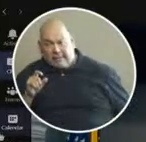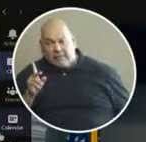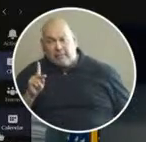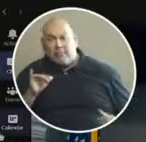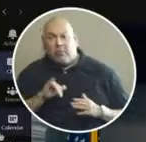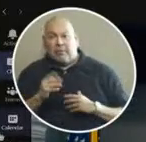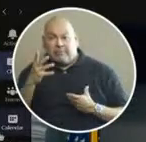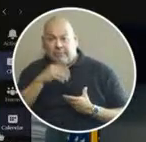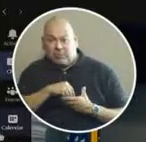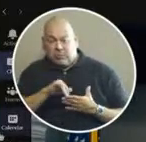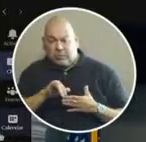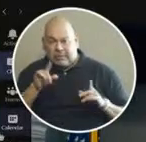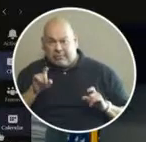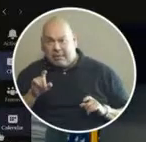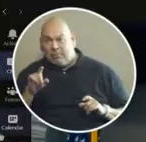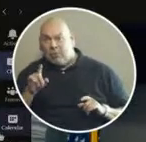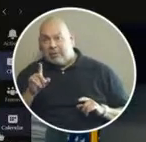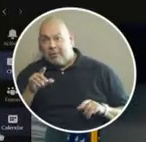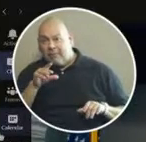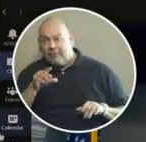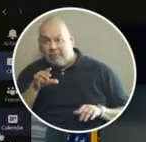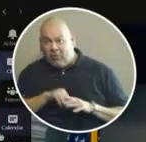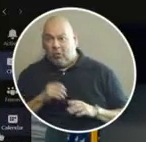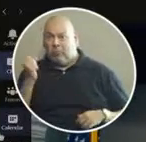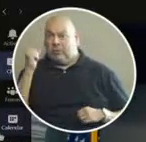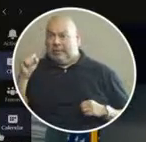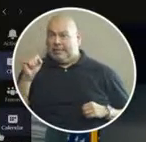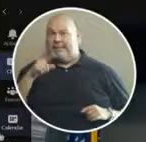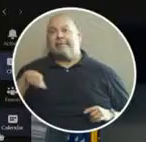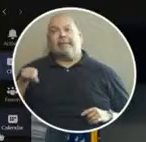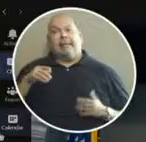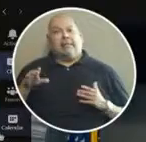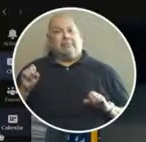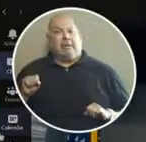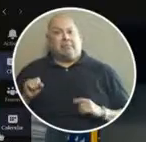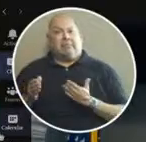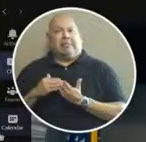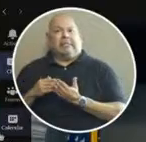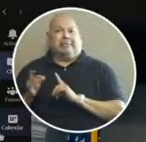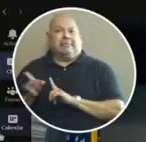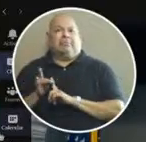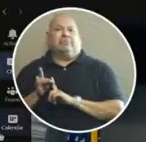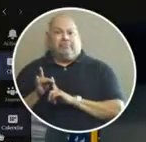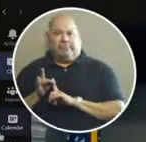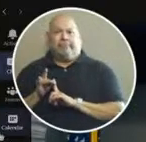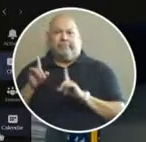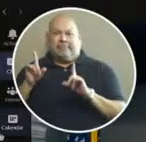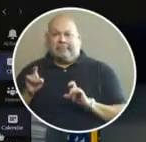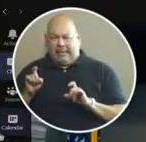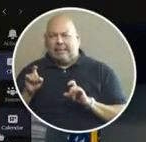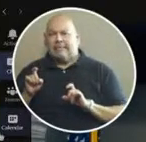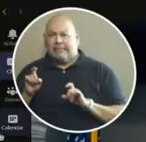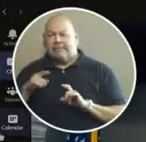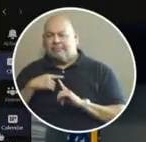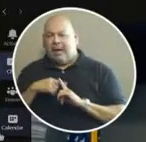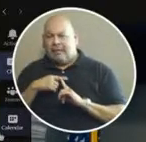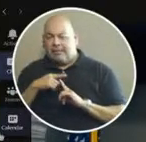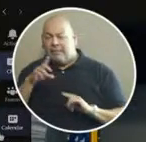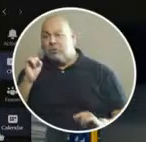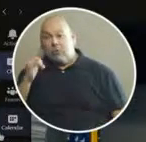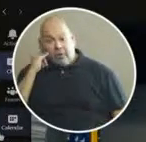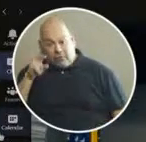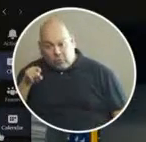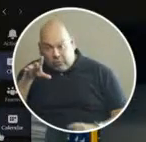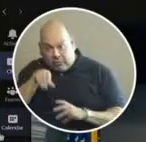que participaron en las protestas, son aquellos que pueden tener mucho más riesgo de poder salir infectados de eso. Si